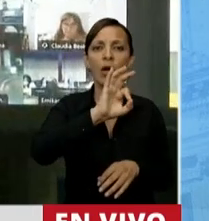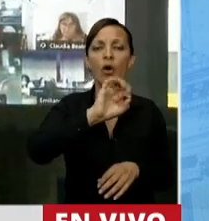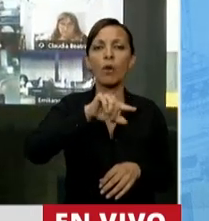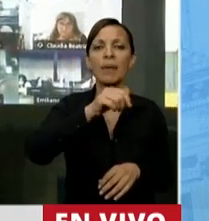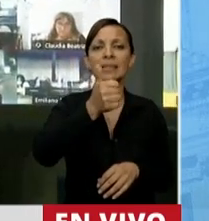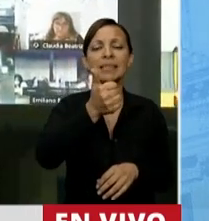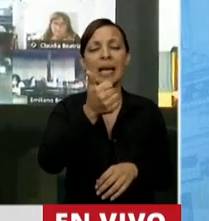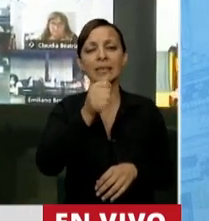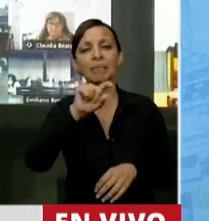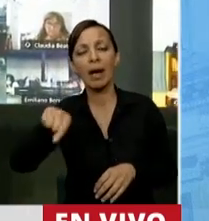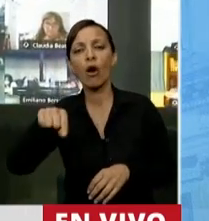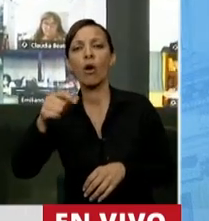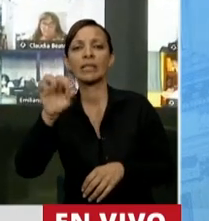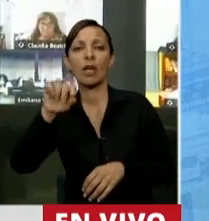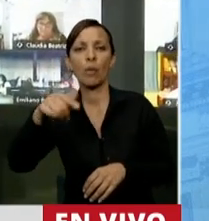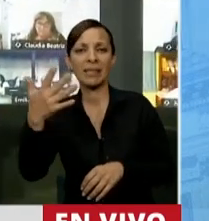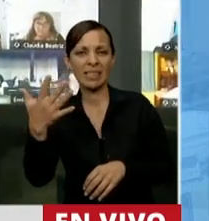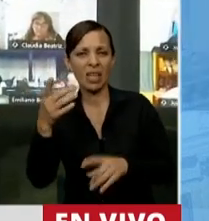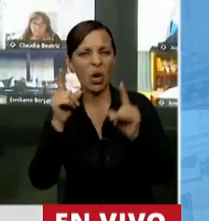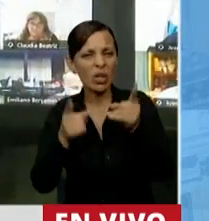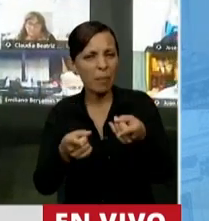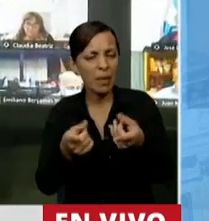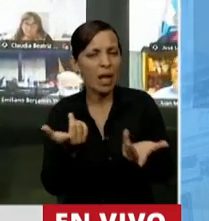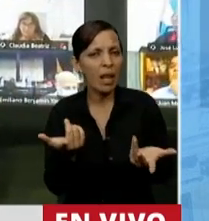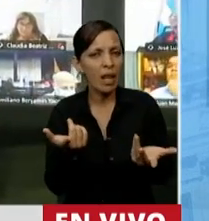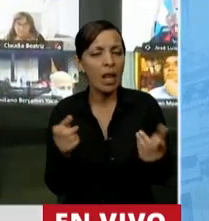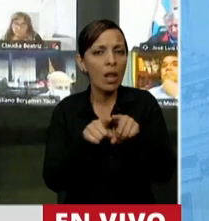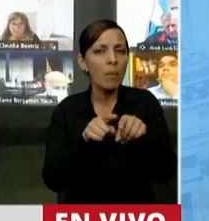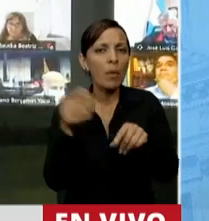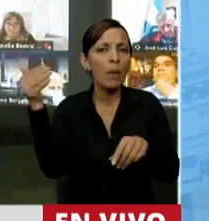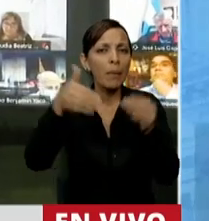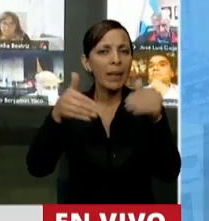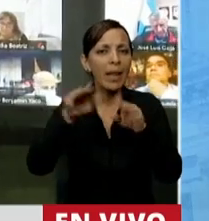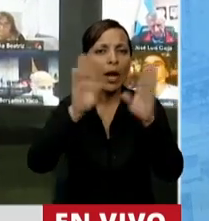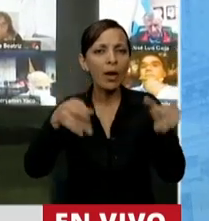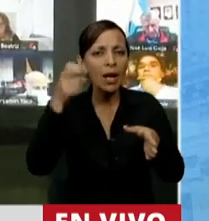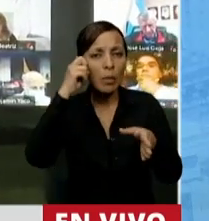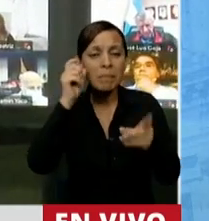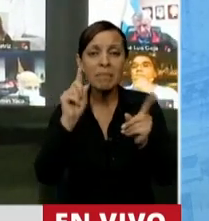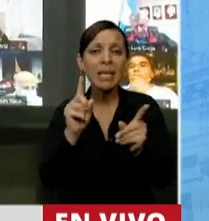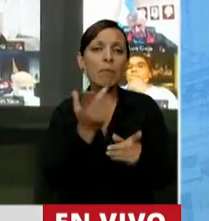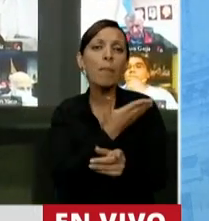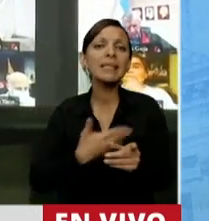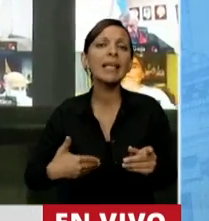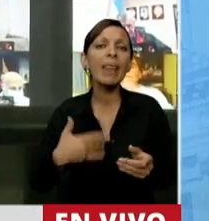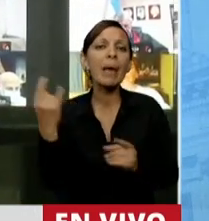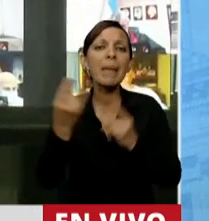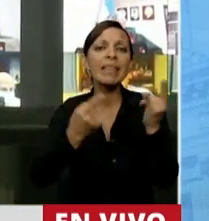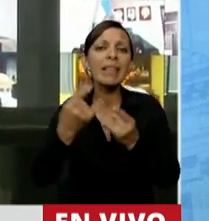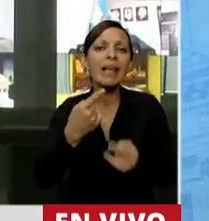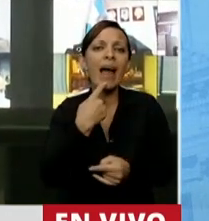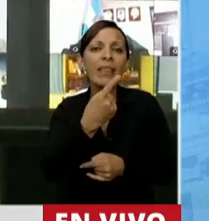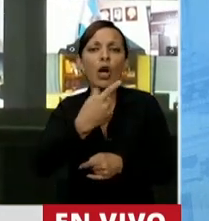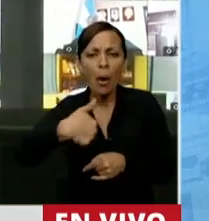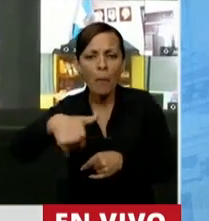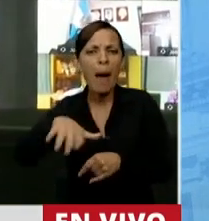alcanzó. No les alcanzó cuando vinieron al Congreso y nos mintió el presidente a todos diciendo íbamos a